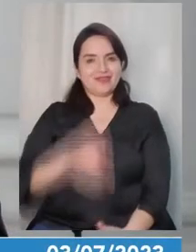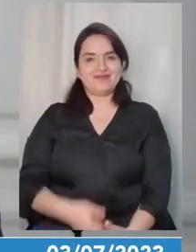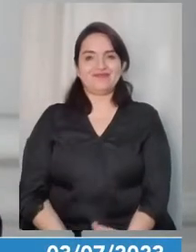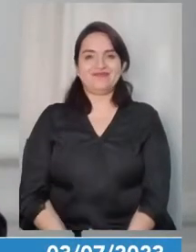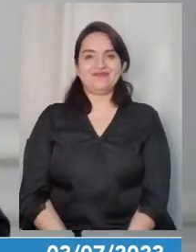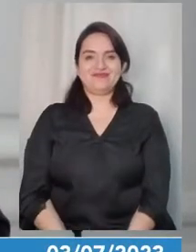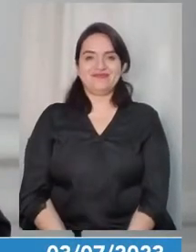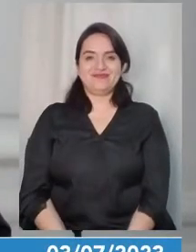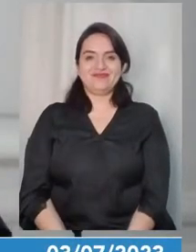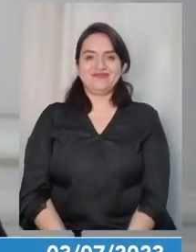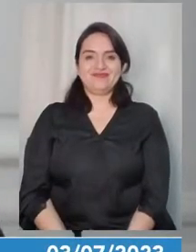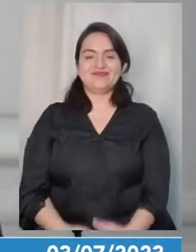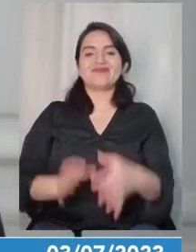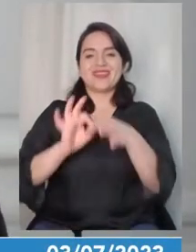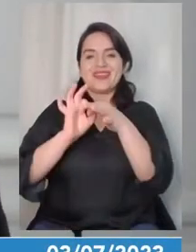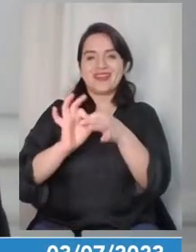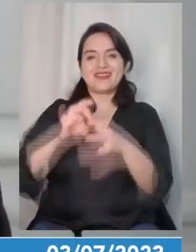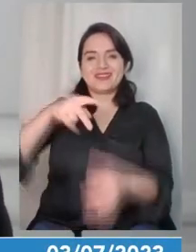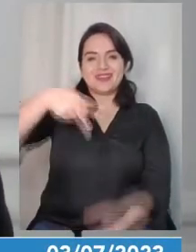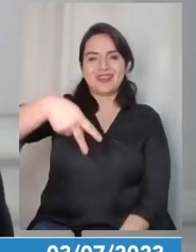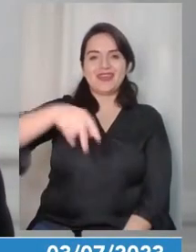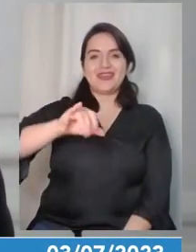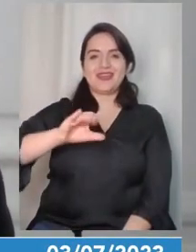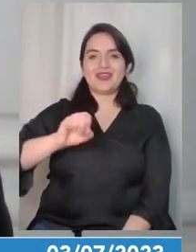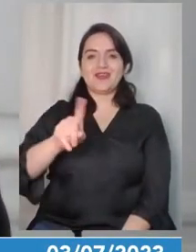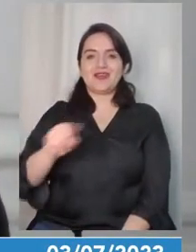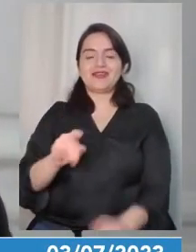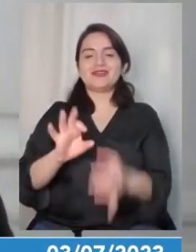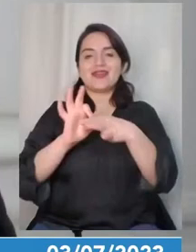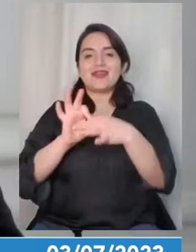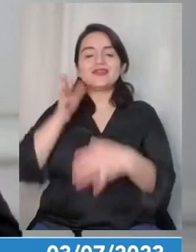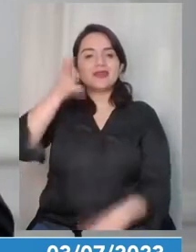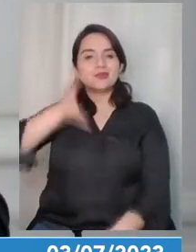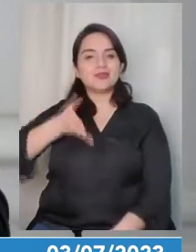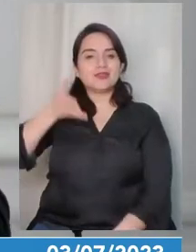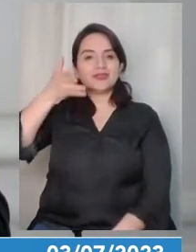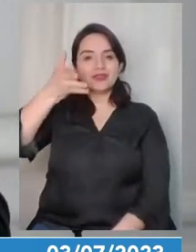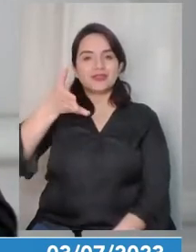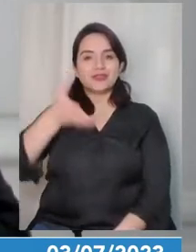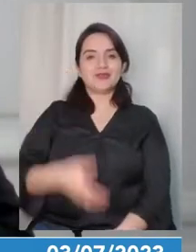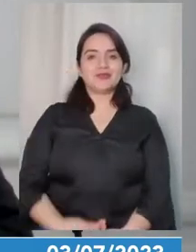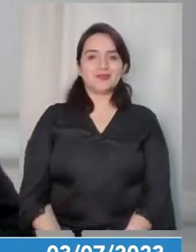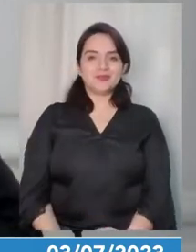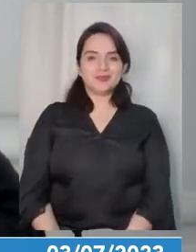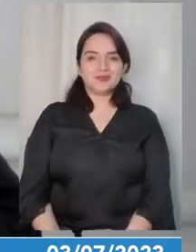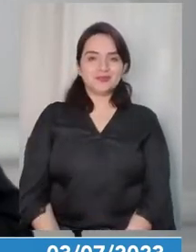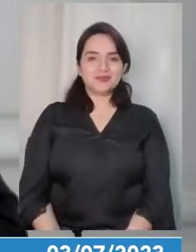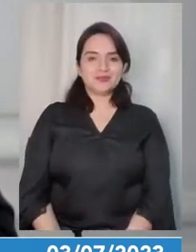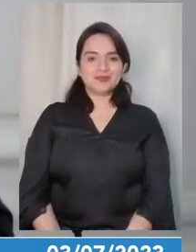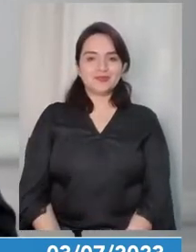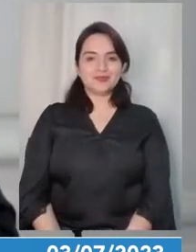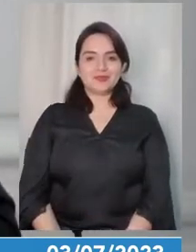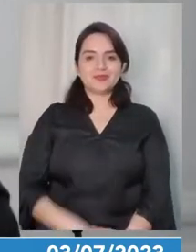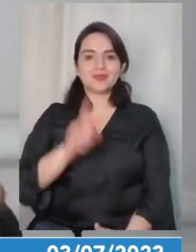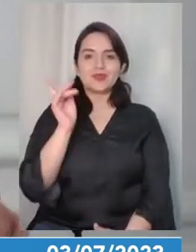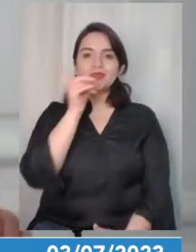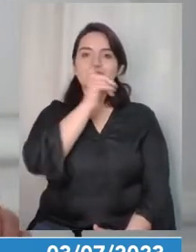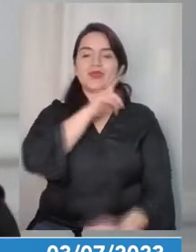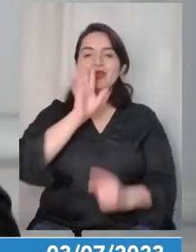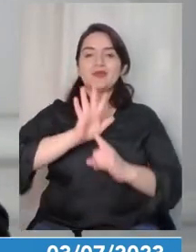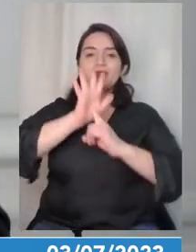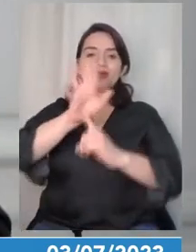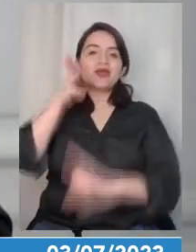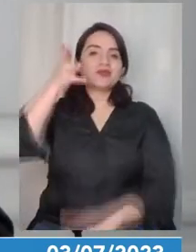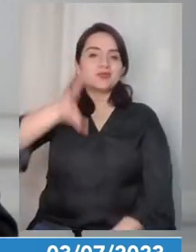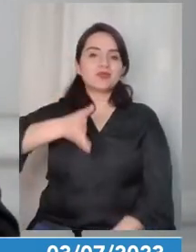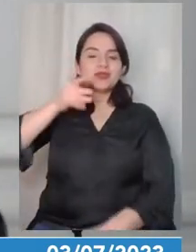Gracias, Nicolás. Te agradecemos tu exposición. Y eras el último expositor de la tarde.